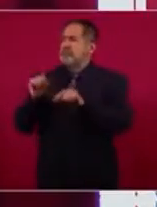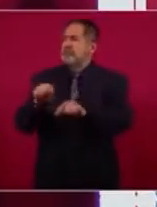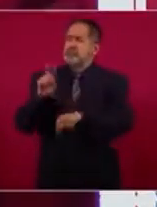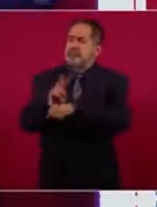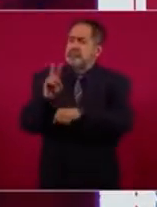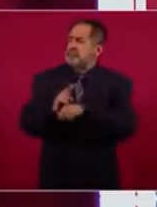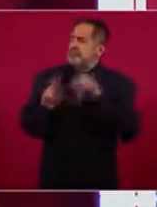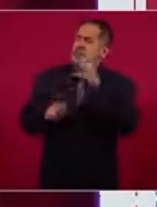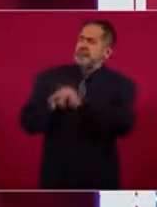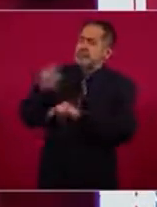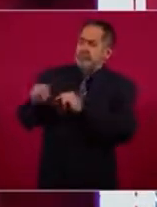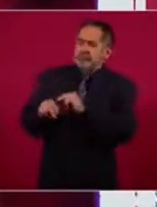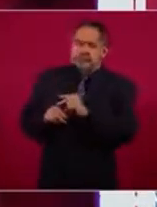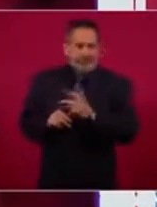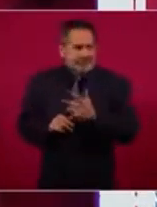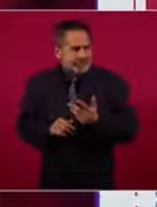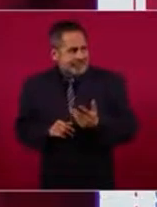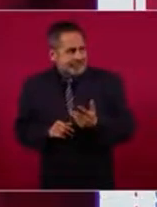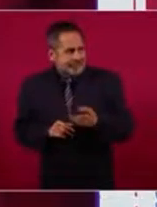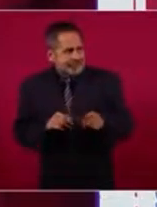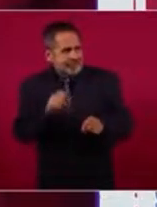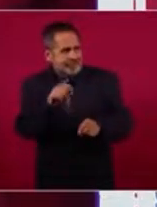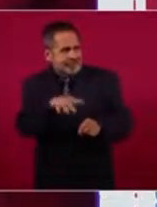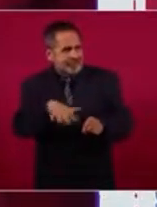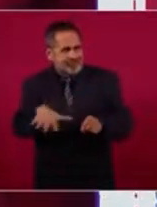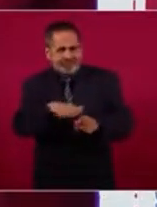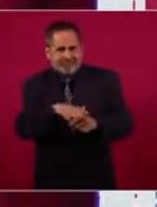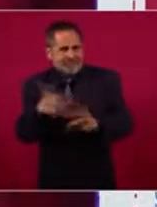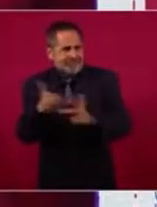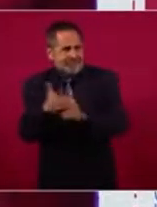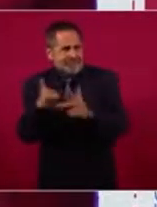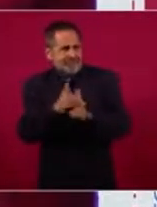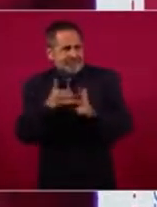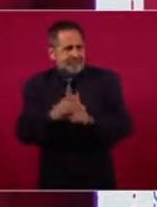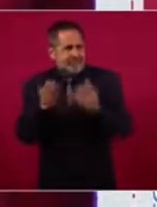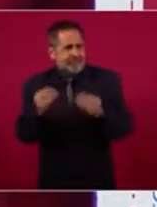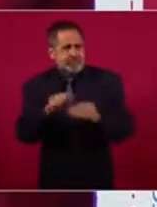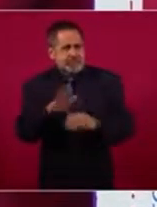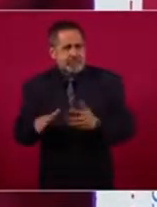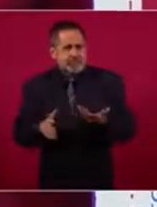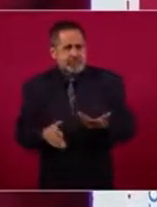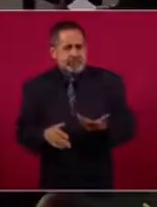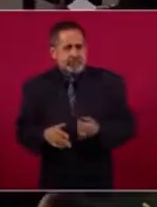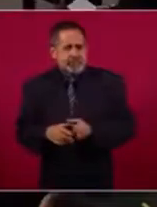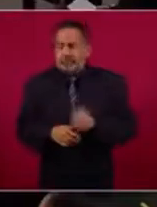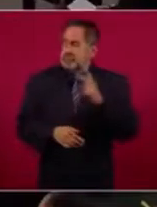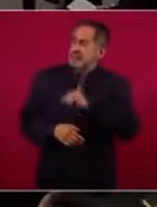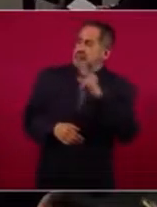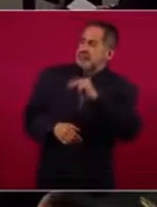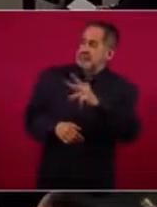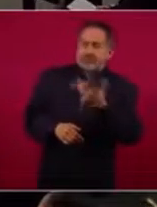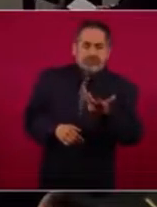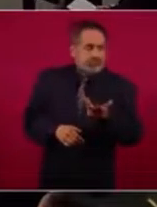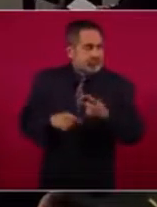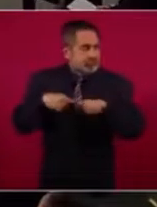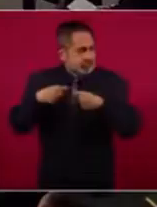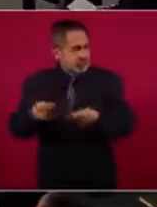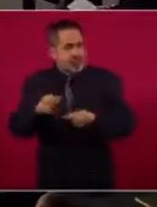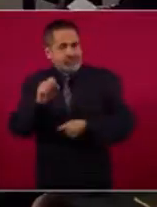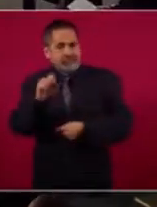de que la Guardia Nacional cuente con el apoyo de la Secretaría de Marina y de la Secretaría de la